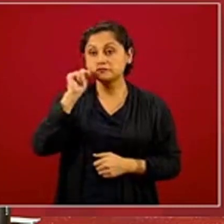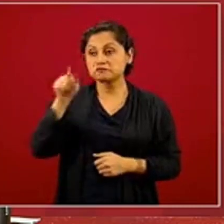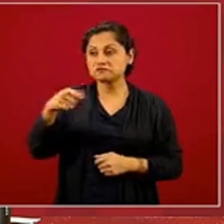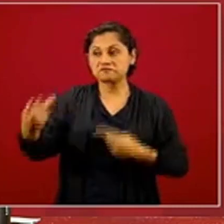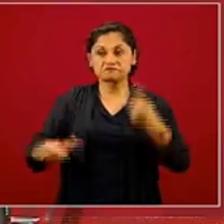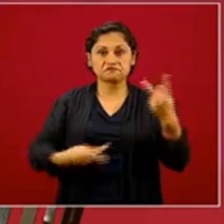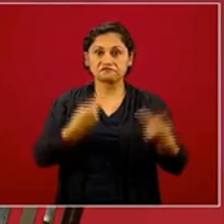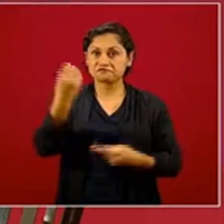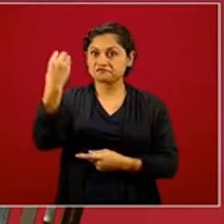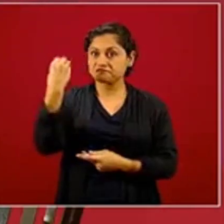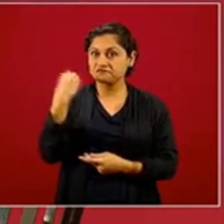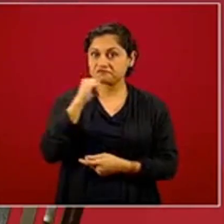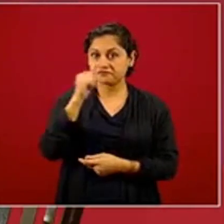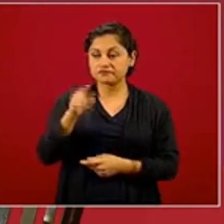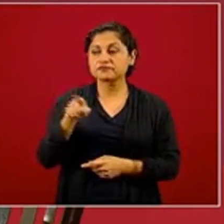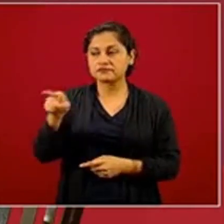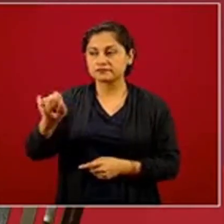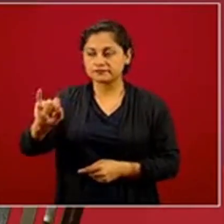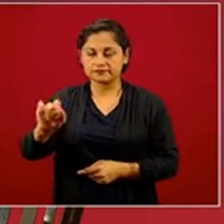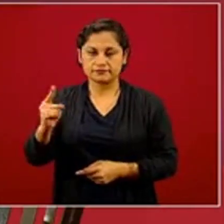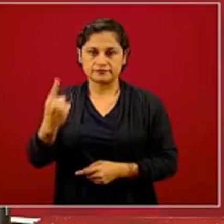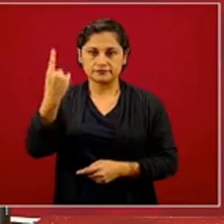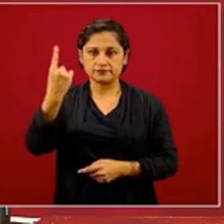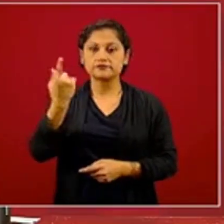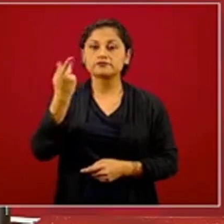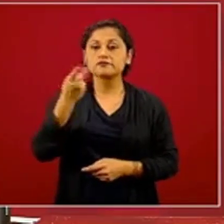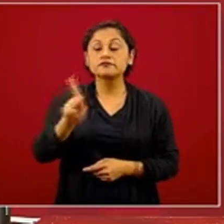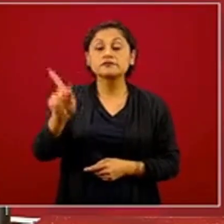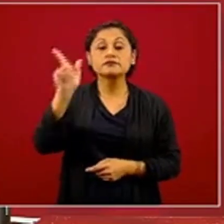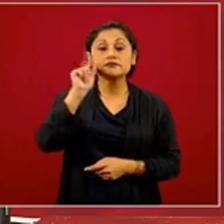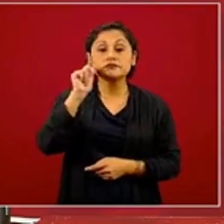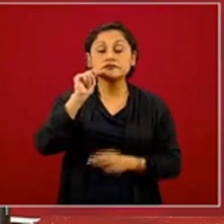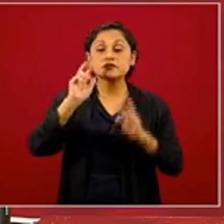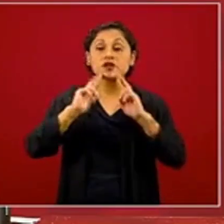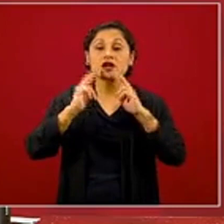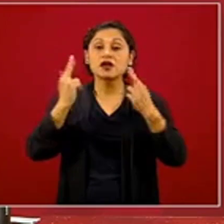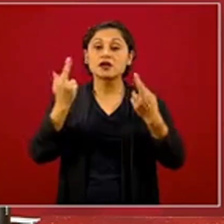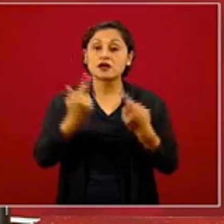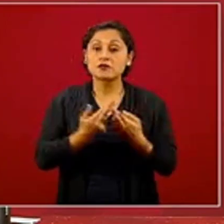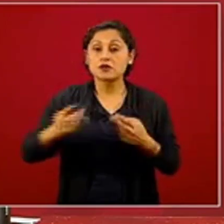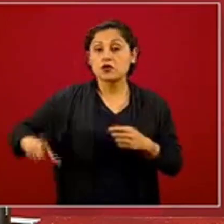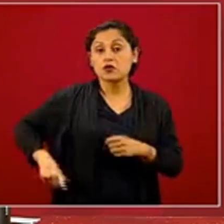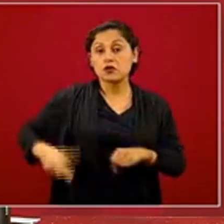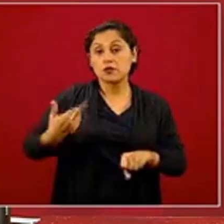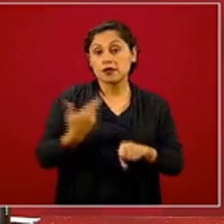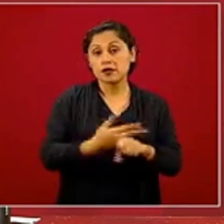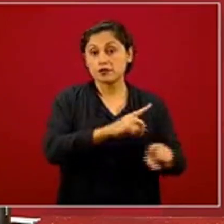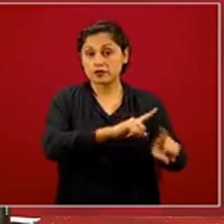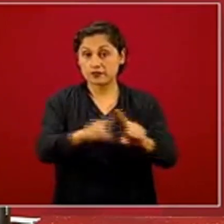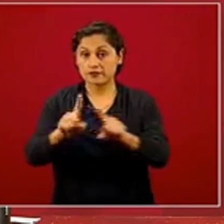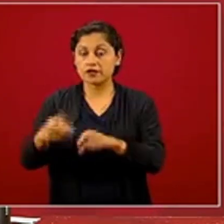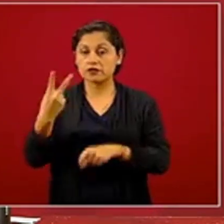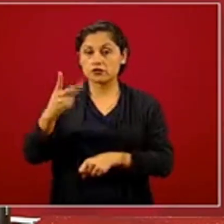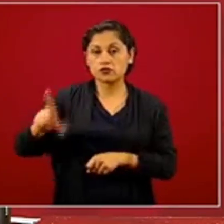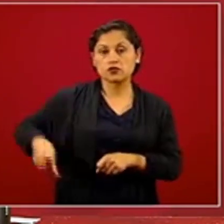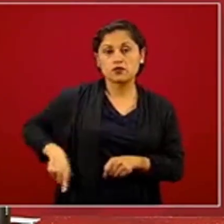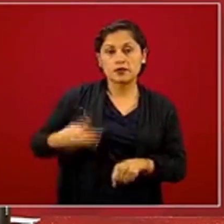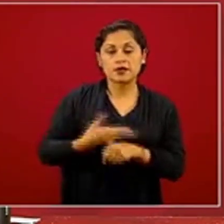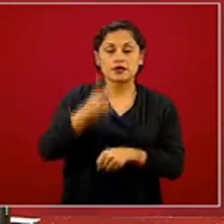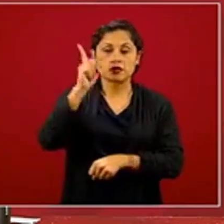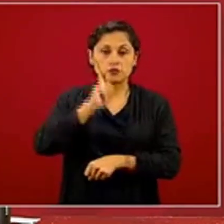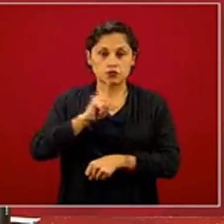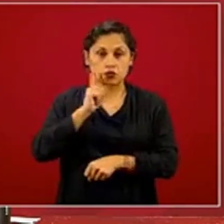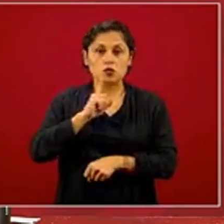por el semáforo, por usted sí, pero mañana tenemos reunión con los gobernadores y las dos gobernadoras, y queremos primero conversarlo